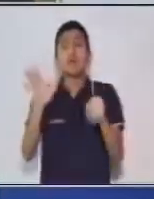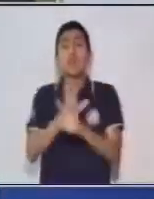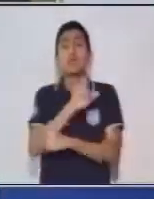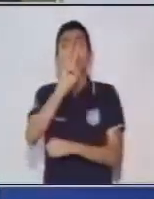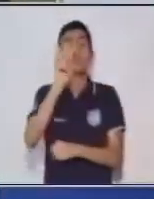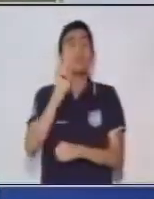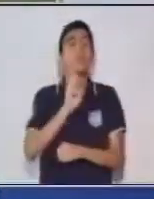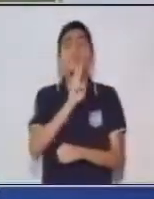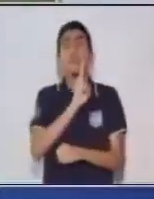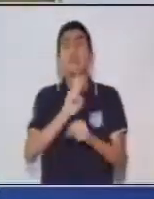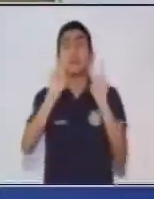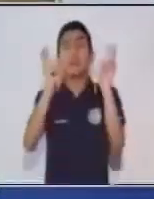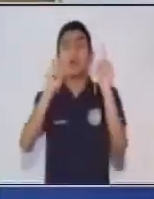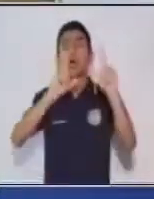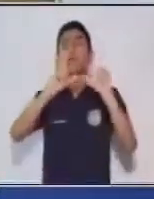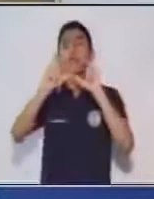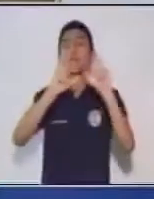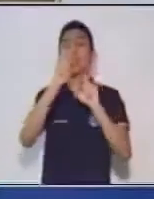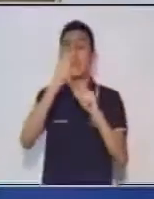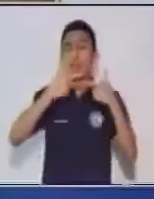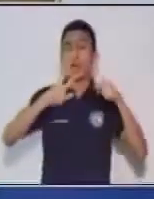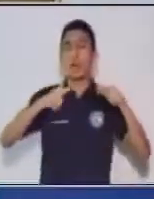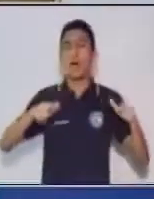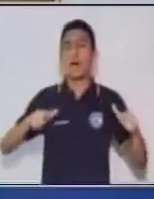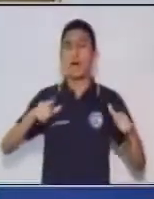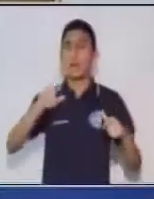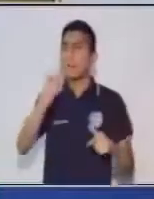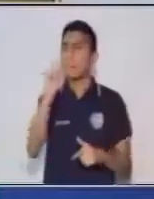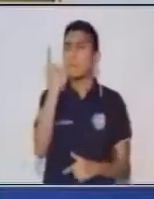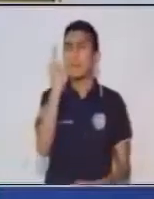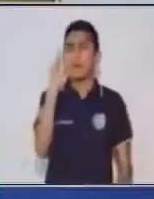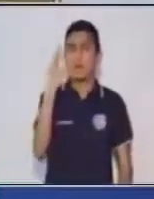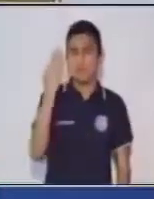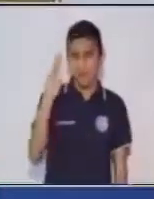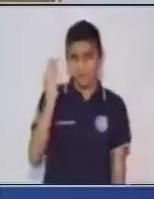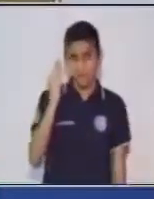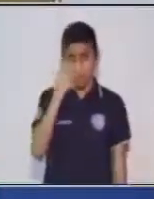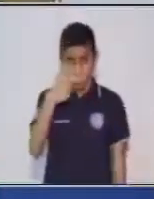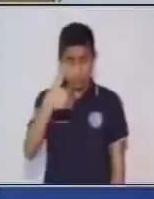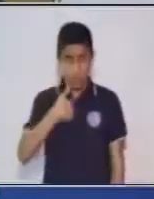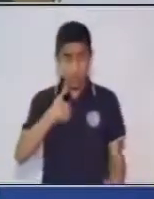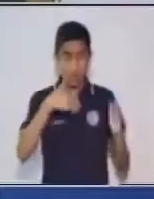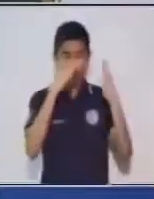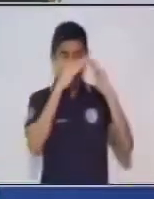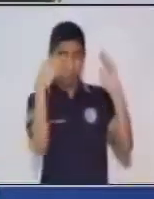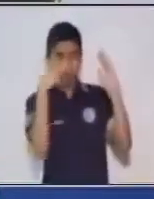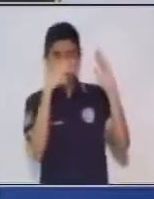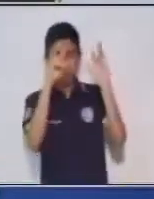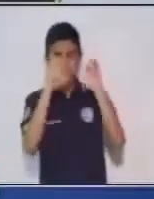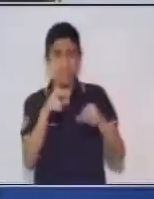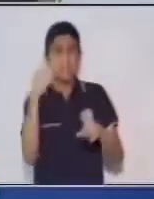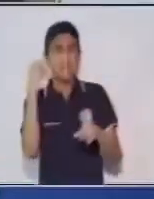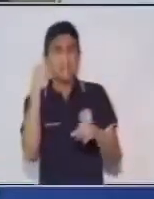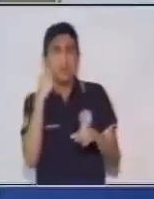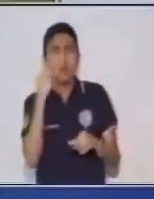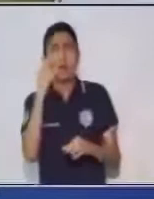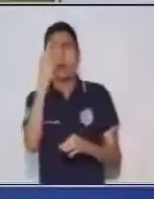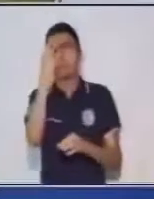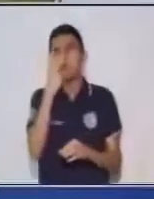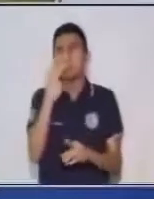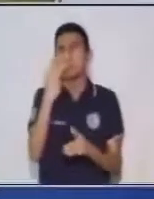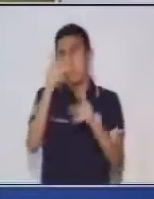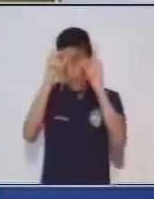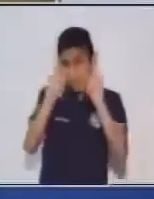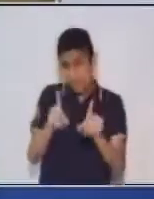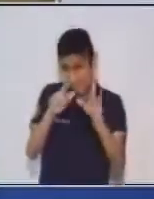verbo del área de comunicación y lenguaje de primero básico. Si en casa hay alguna persona con discapacidad, este tema les